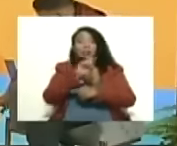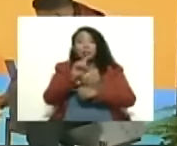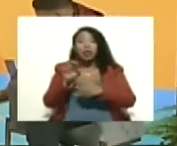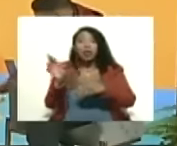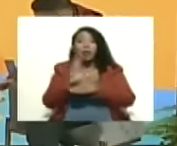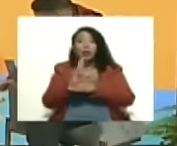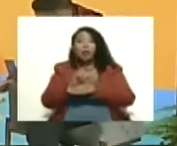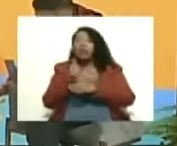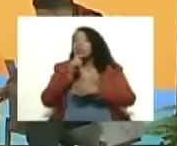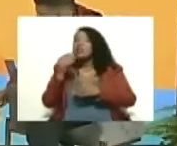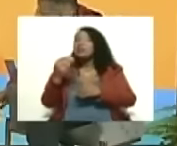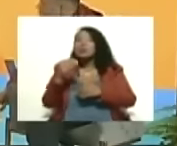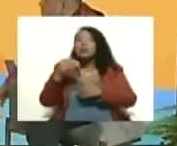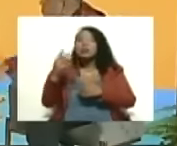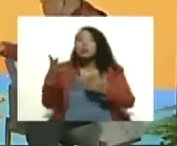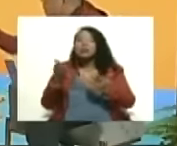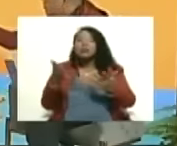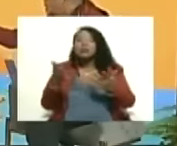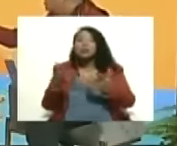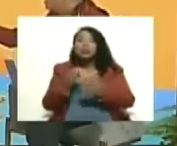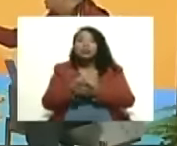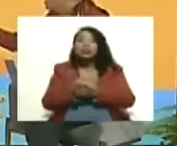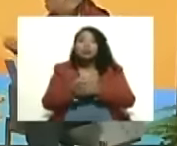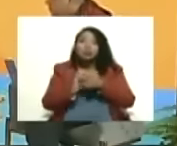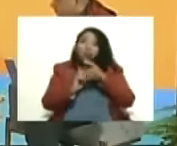quién falta